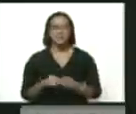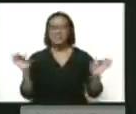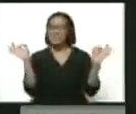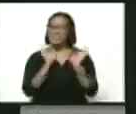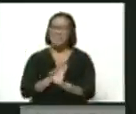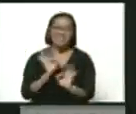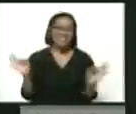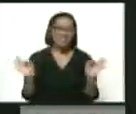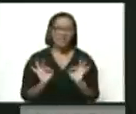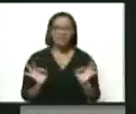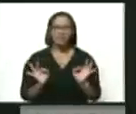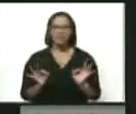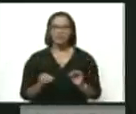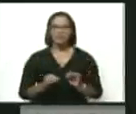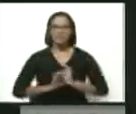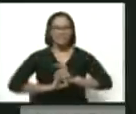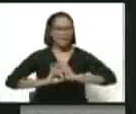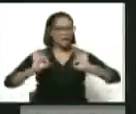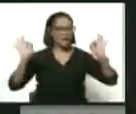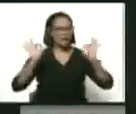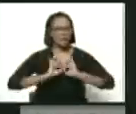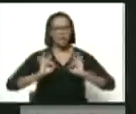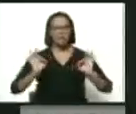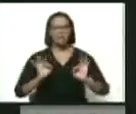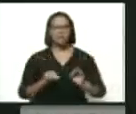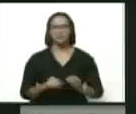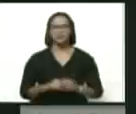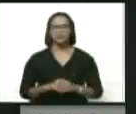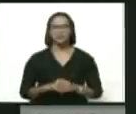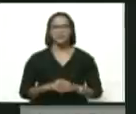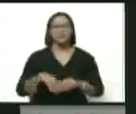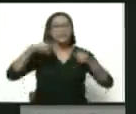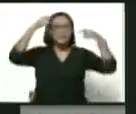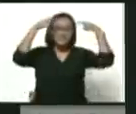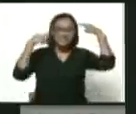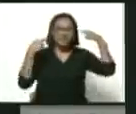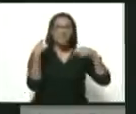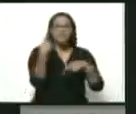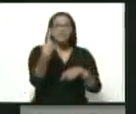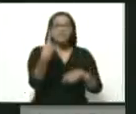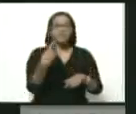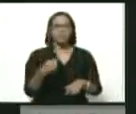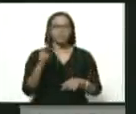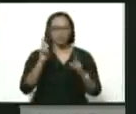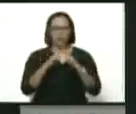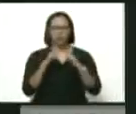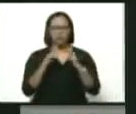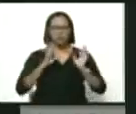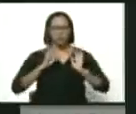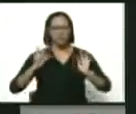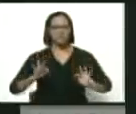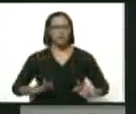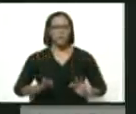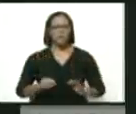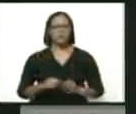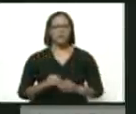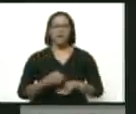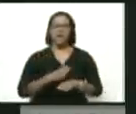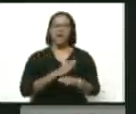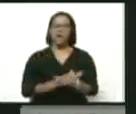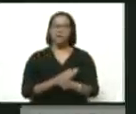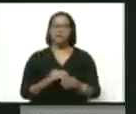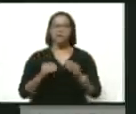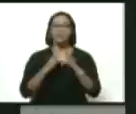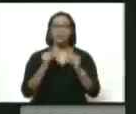nadie. Nadie es nadie. Chávez, bueno, ustedes lo conocieron físicamente antes que